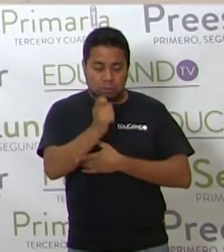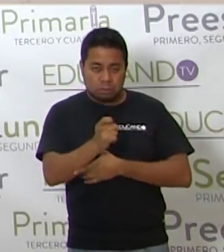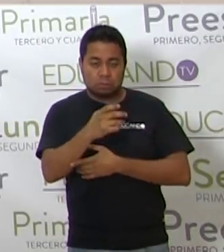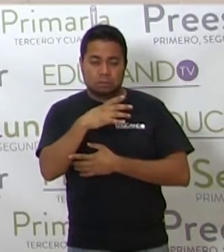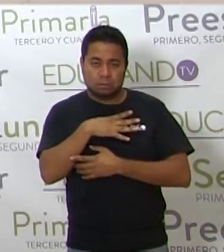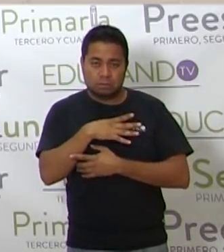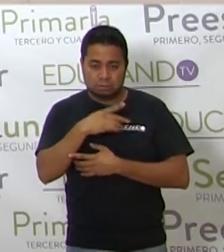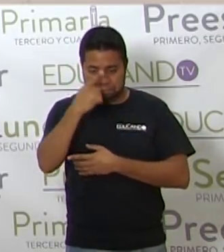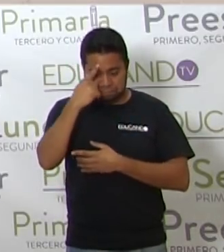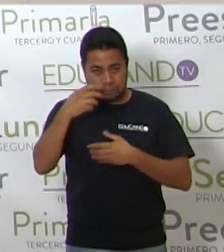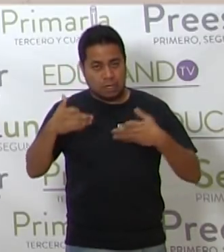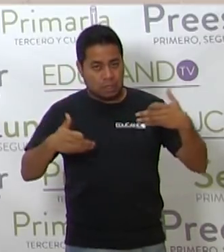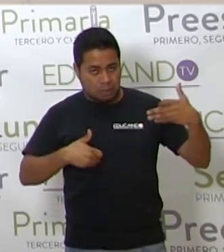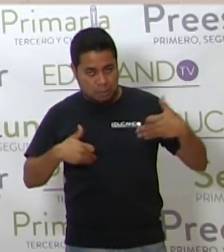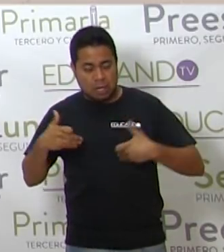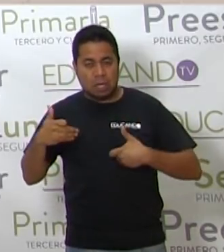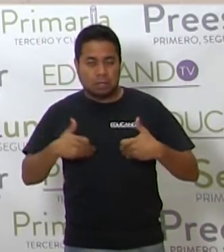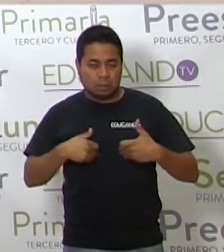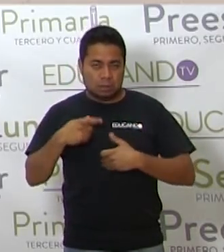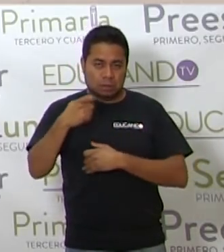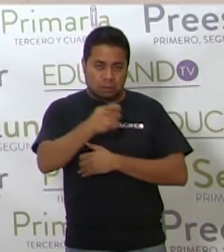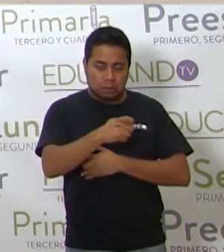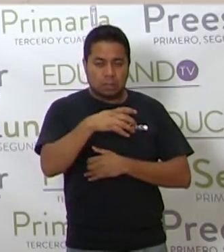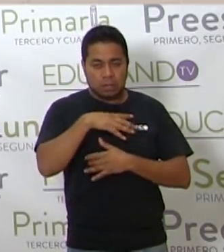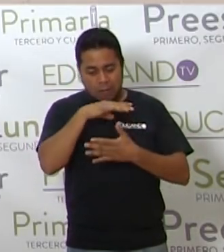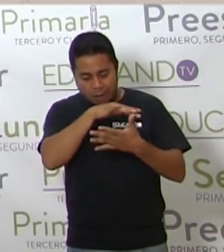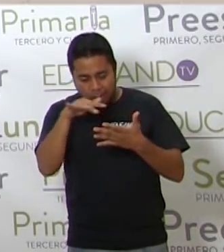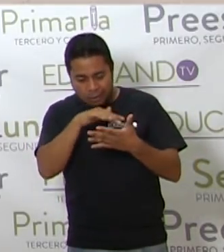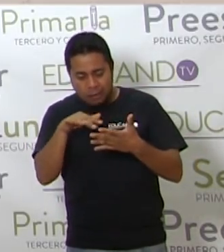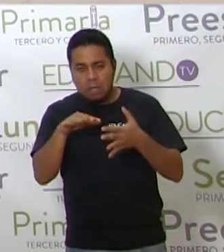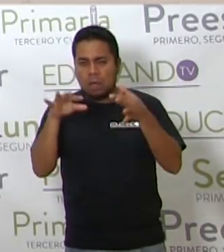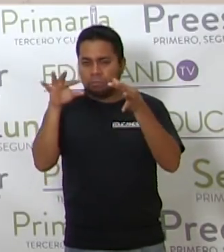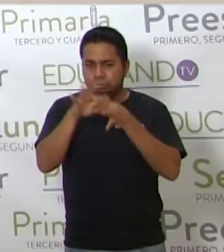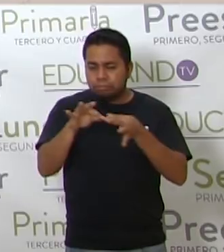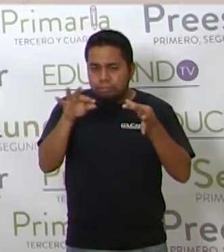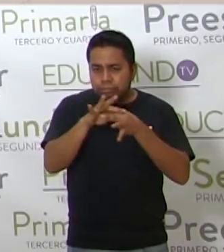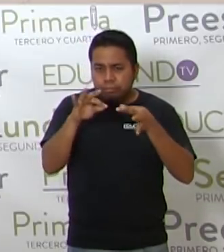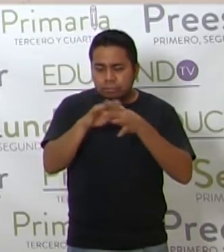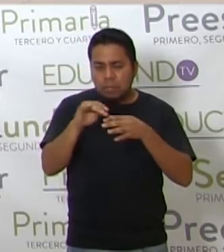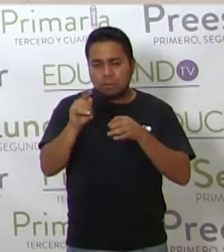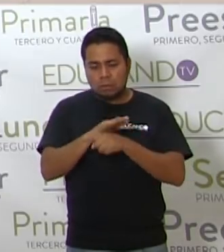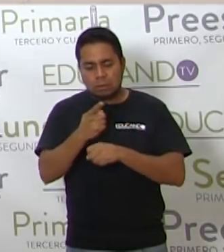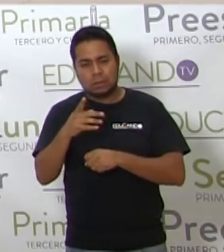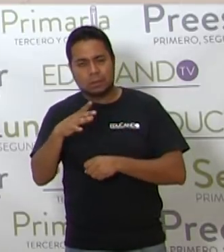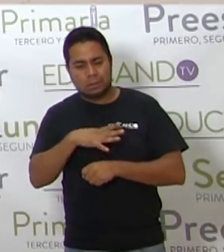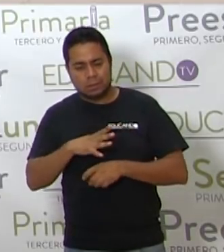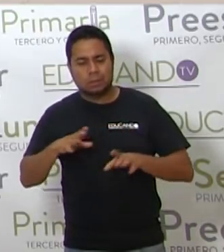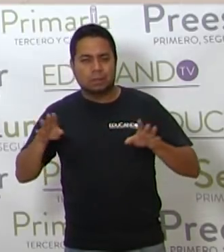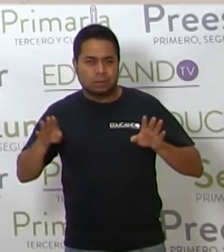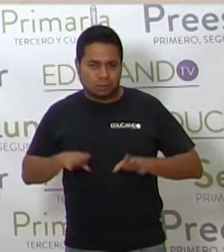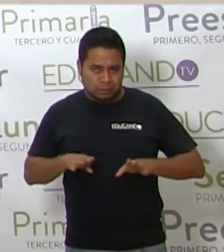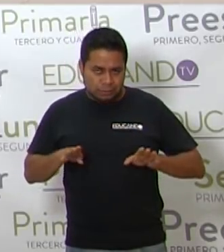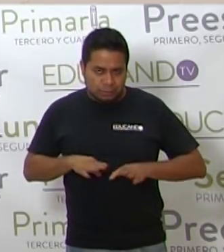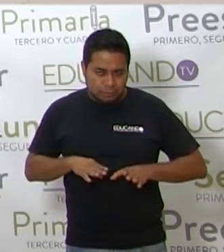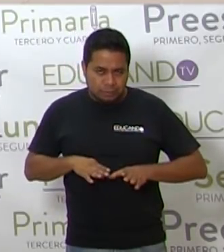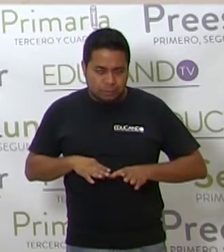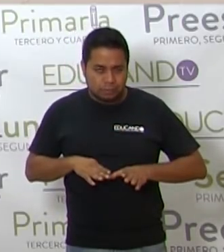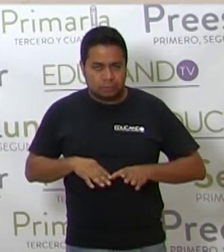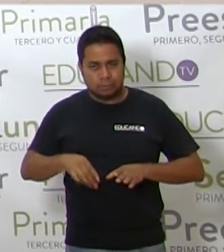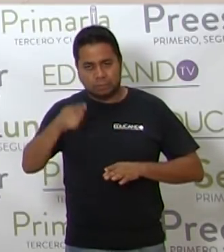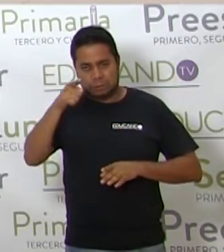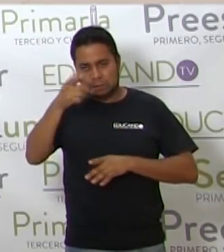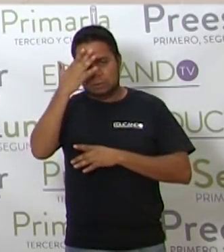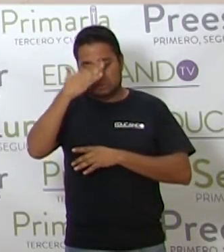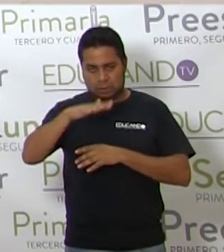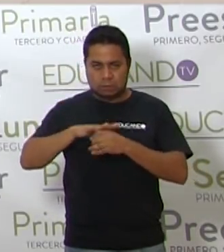representaciones en obra de teatro son textos narrativos porque tienen características como de las cuales tú